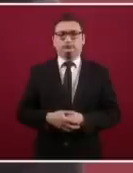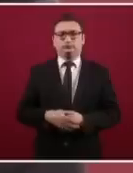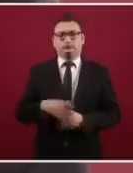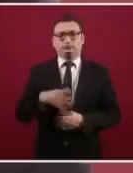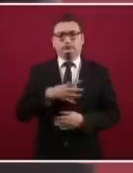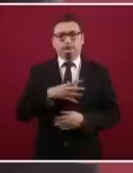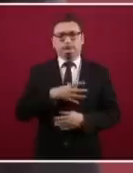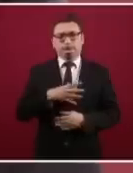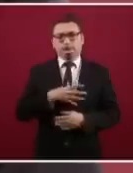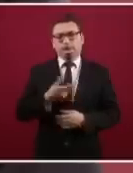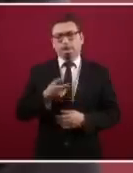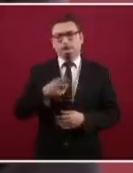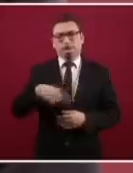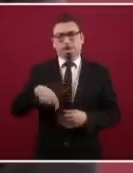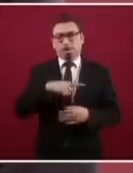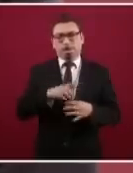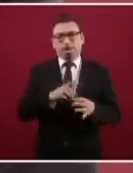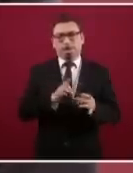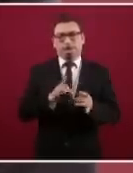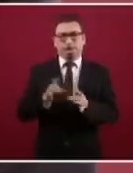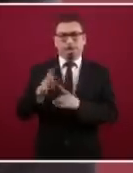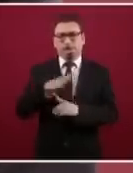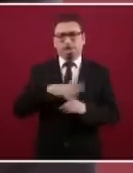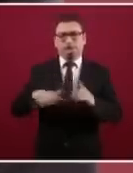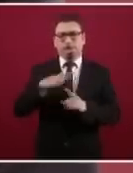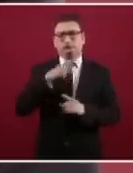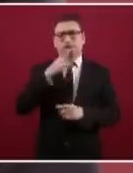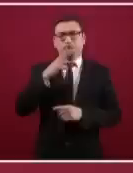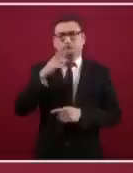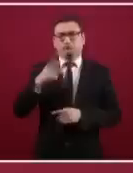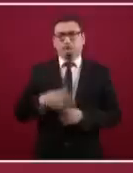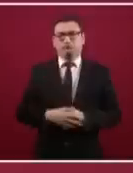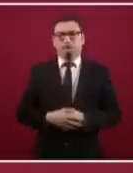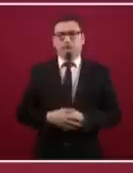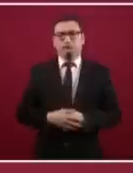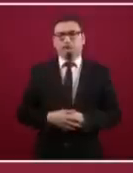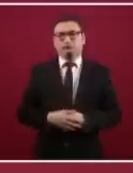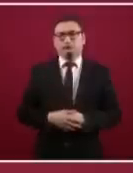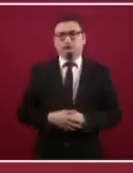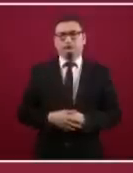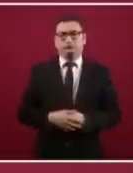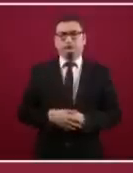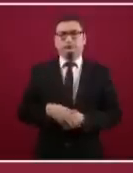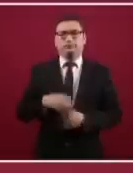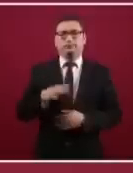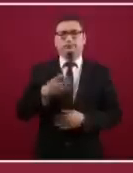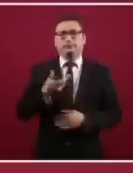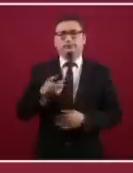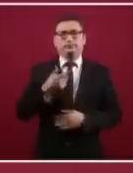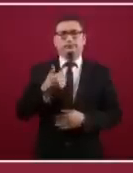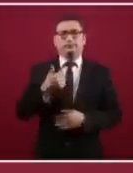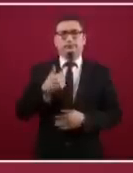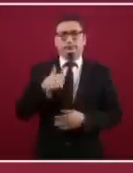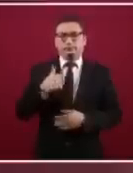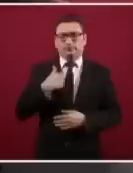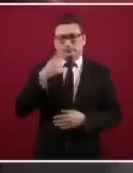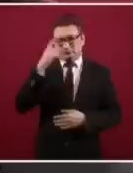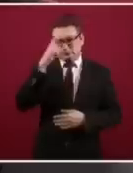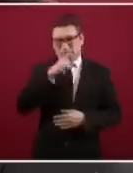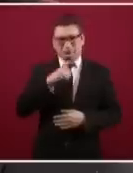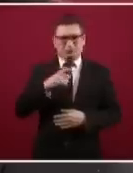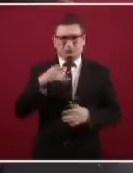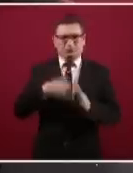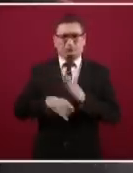mejores condiciones. No quiere decir que esté complicado en Estados Unidos. Yo estoy